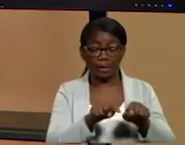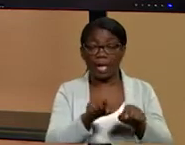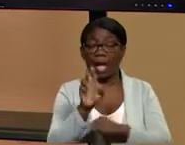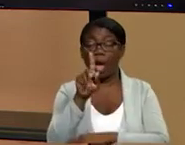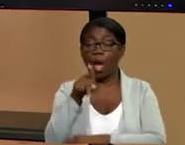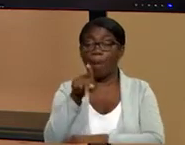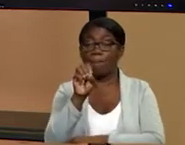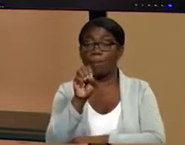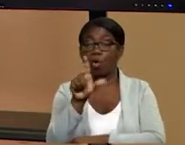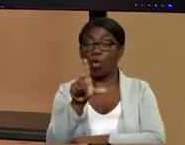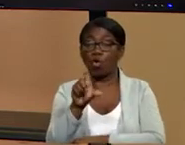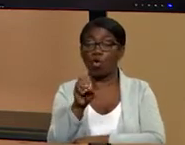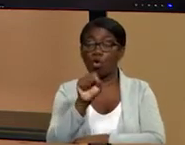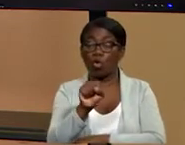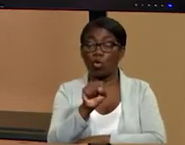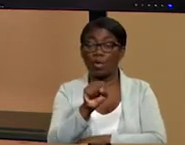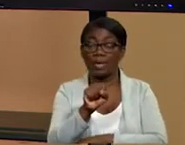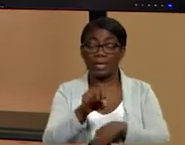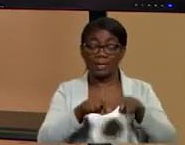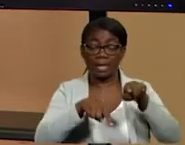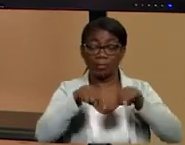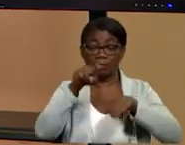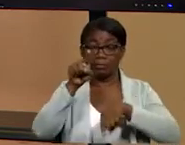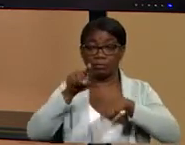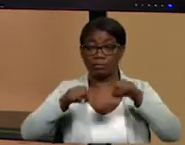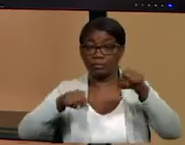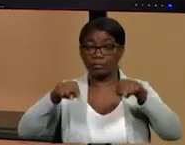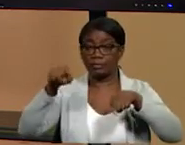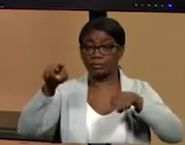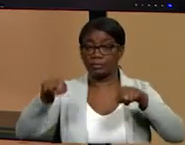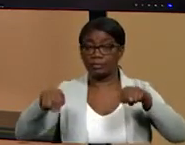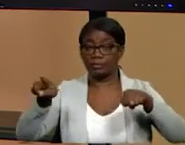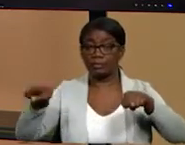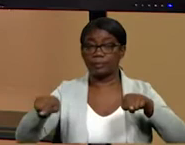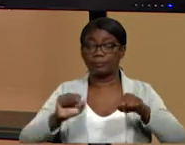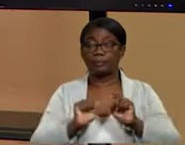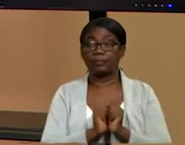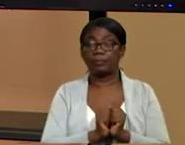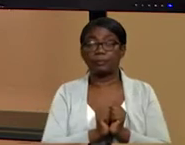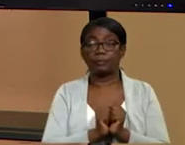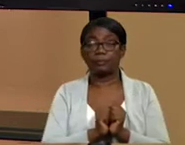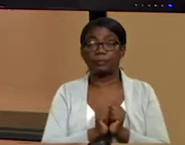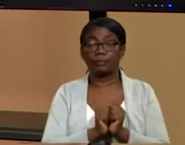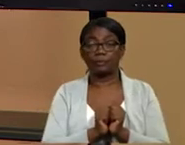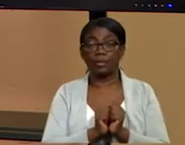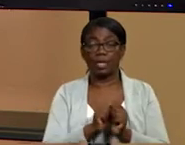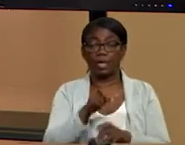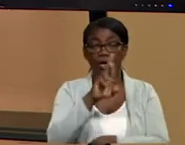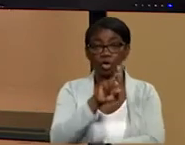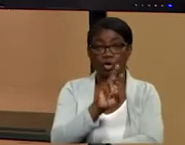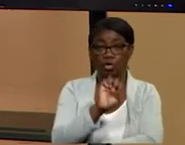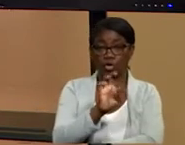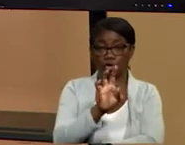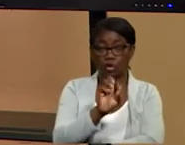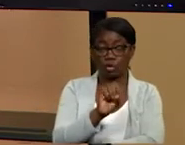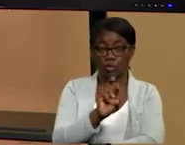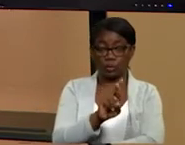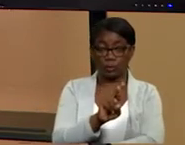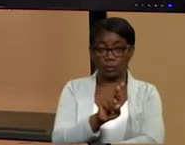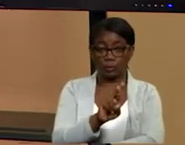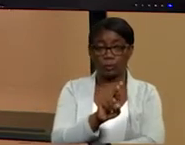y permiten que esa variación, ¿verdad?, el rotor